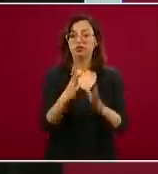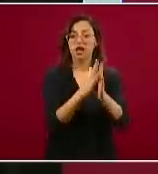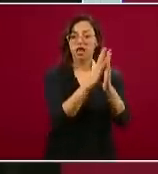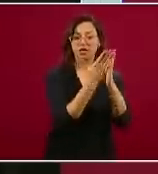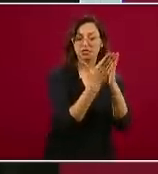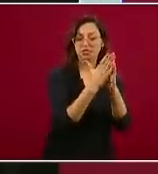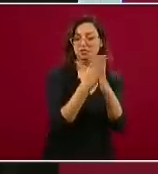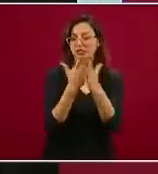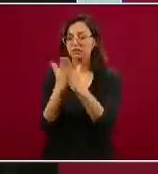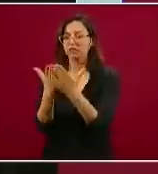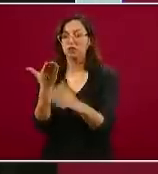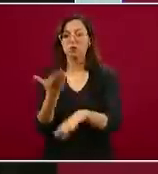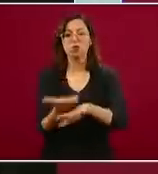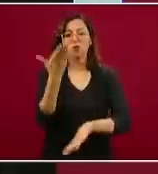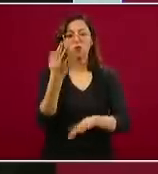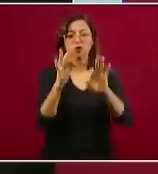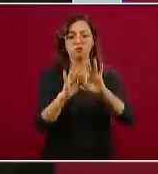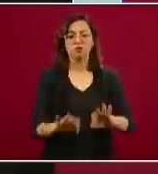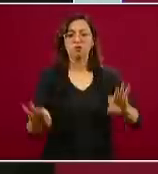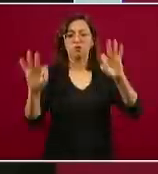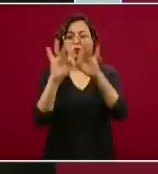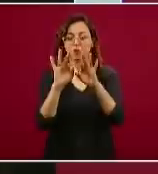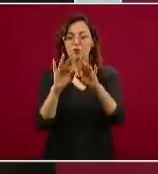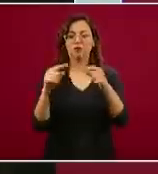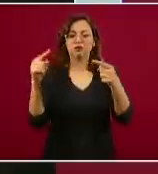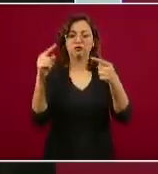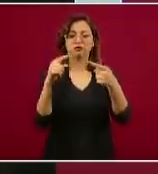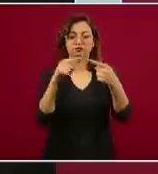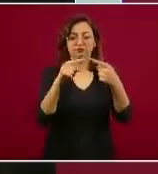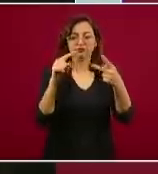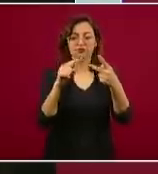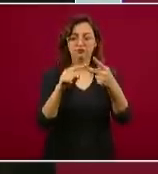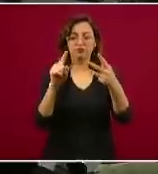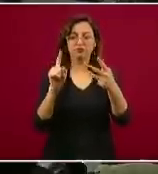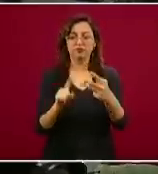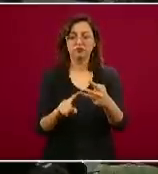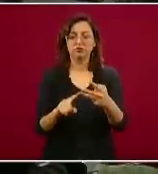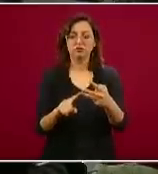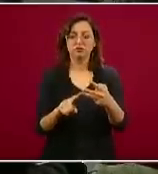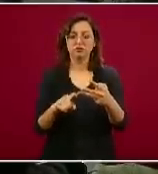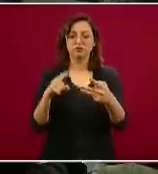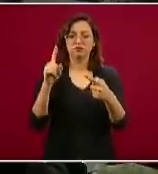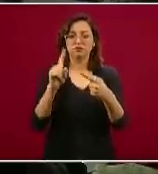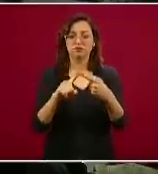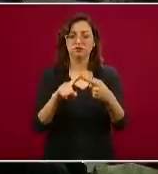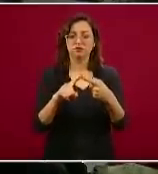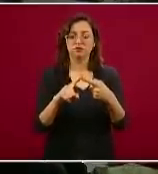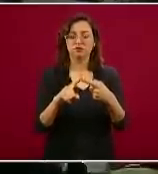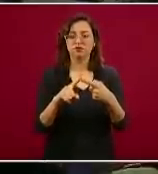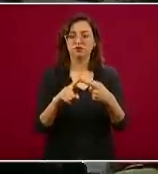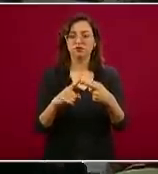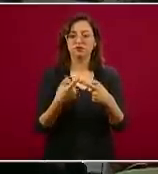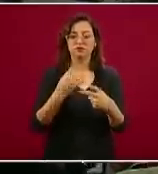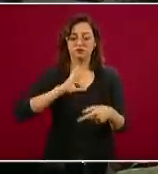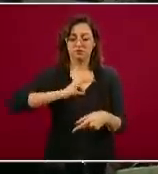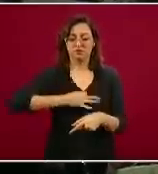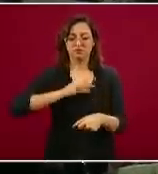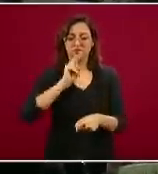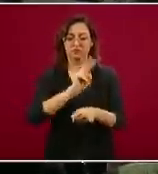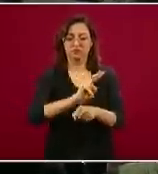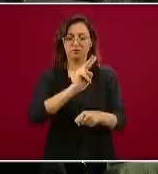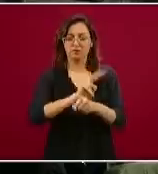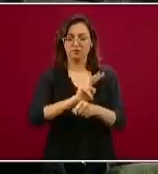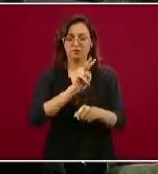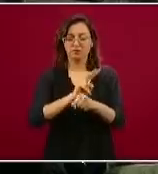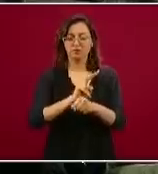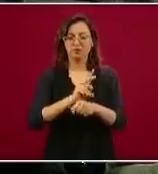son indispensables. En orden como aparecen de izquierda a derecha en la pantalla, el lineamiento de vigilancia epidemiológica y diagnóstico